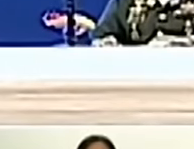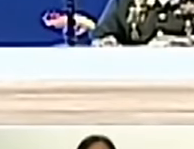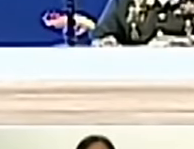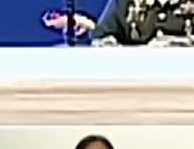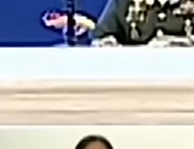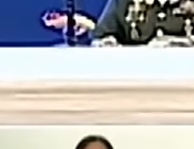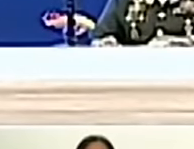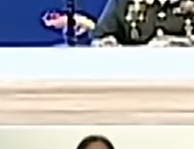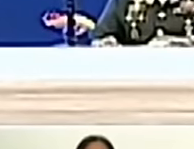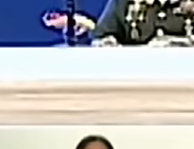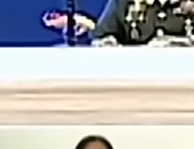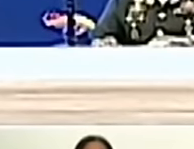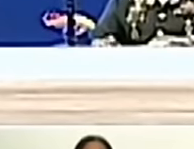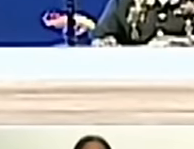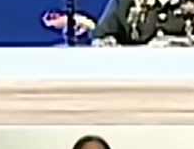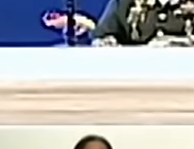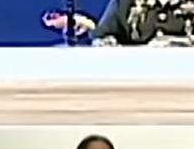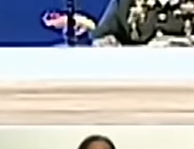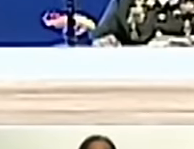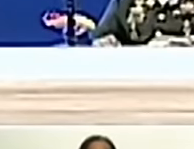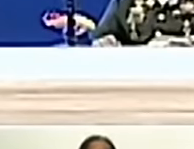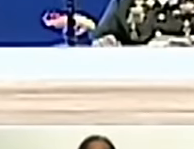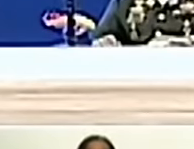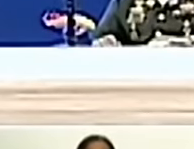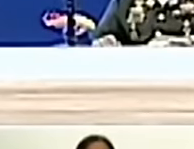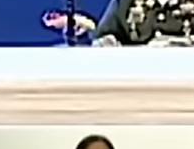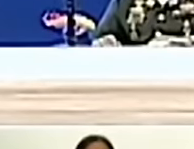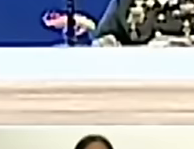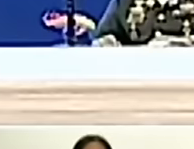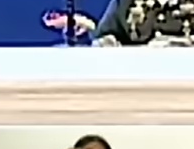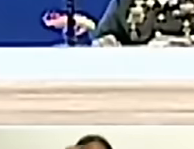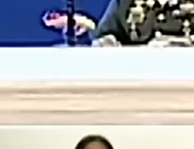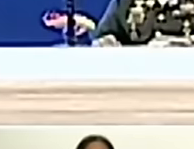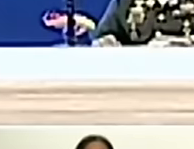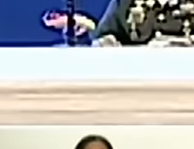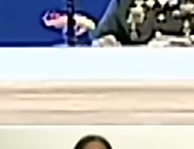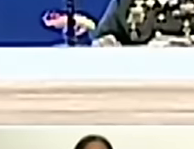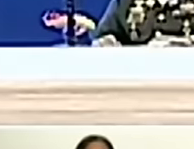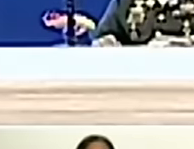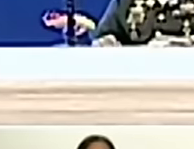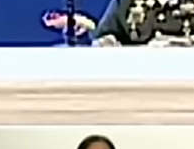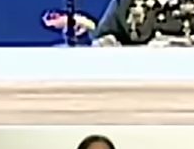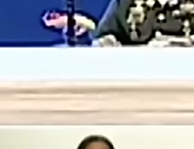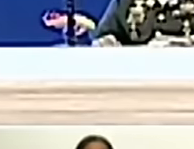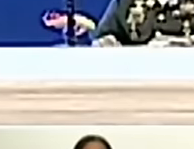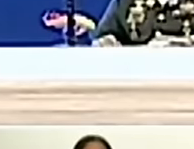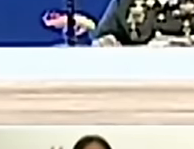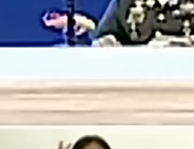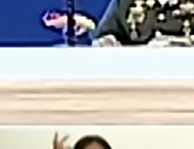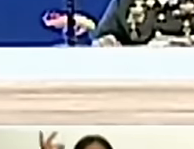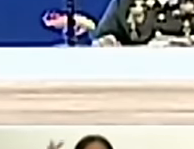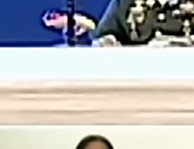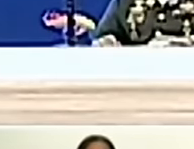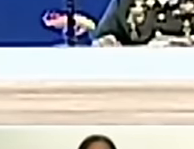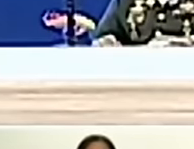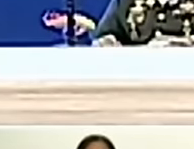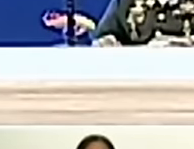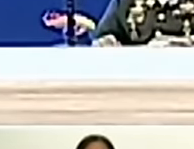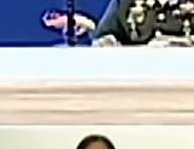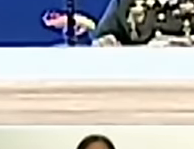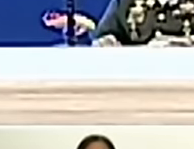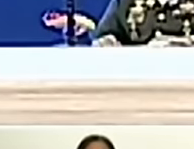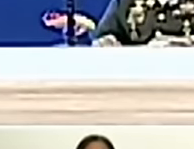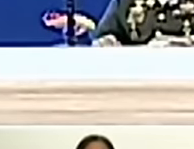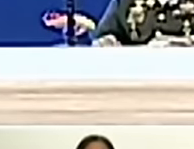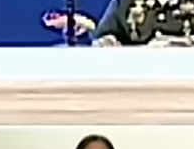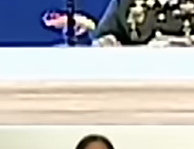Brasilia, representando a la Fuerza Armada Nacional Bolivariana en el Consejo de Defensa Suramericano, que se está reuniendo hoy